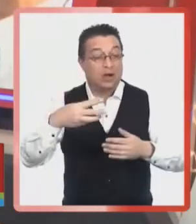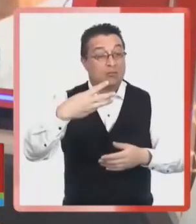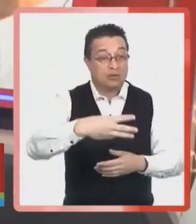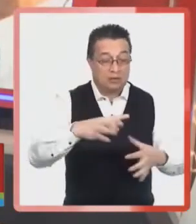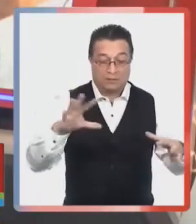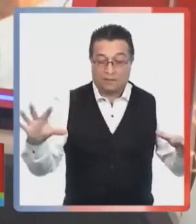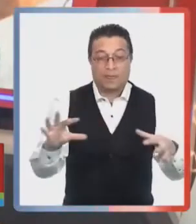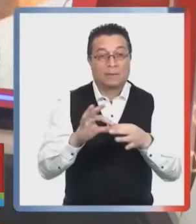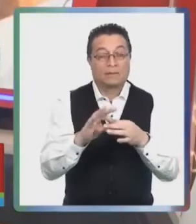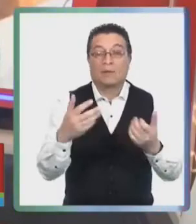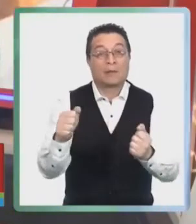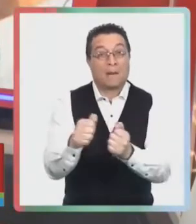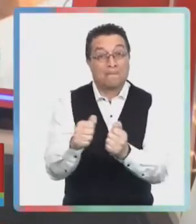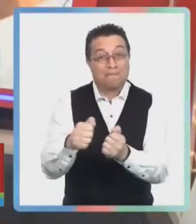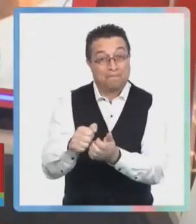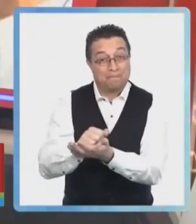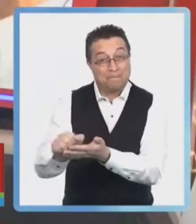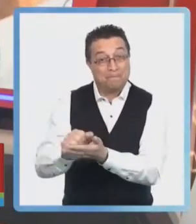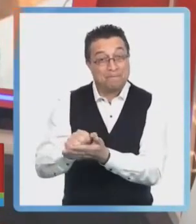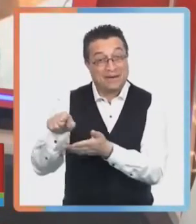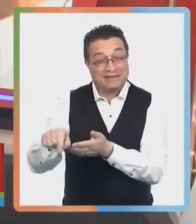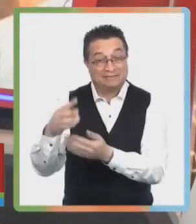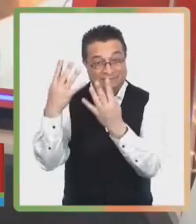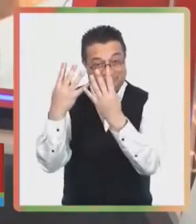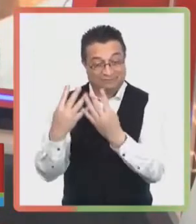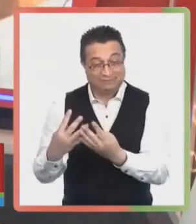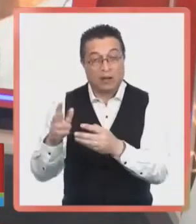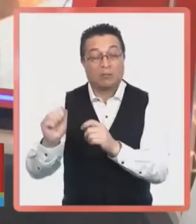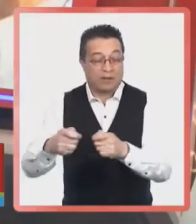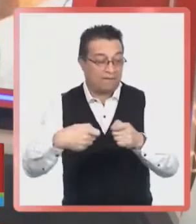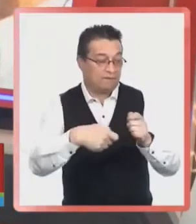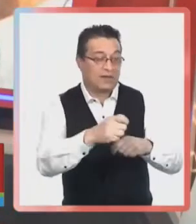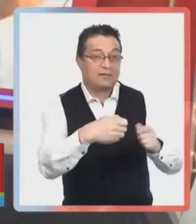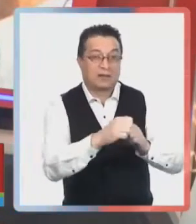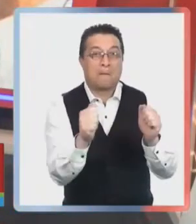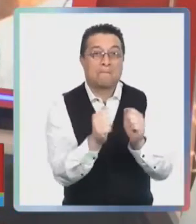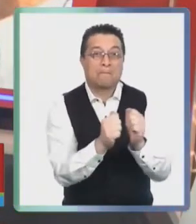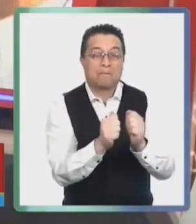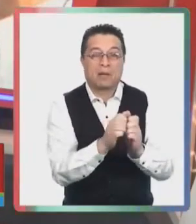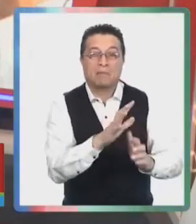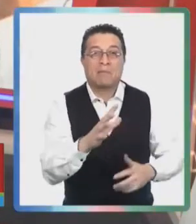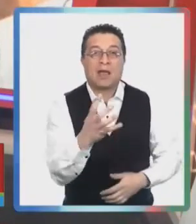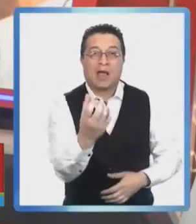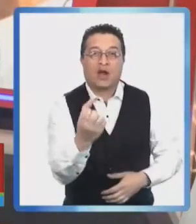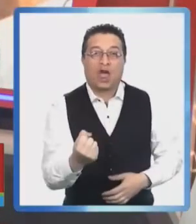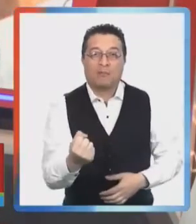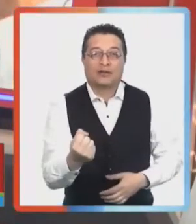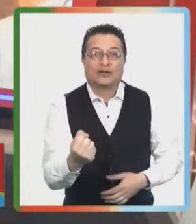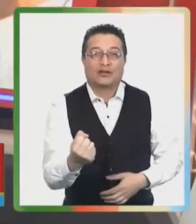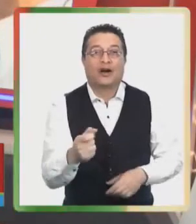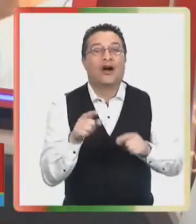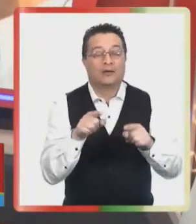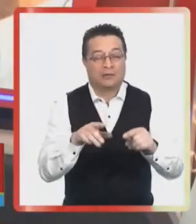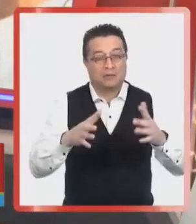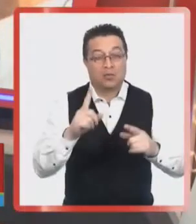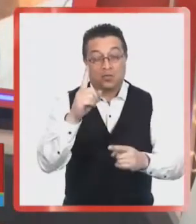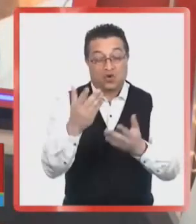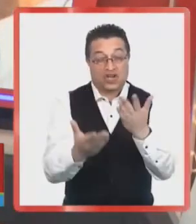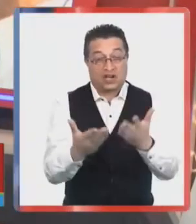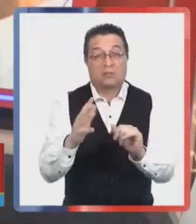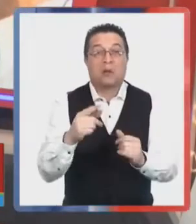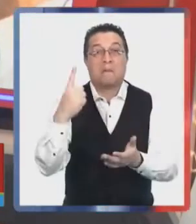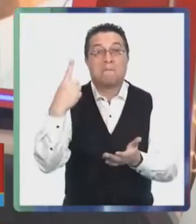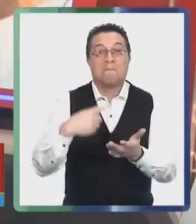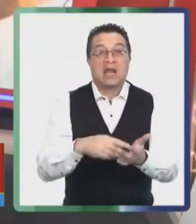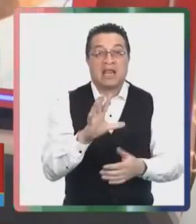municipalidad hicieron una alianza para que la panadería del recinto penitenciario pueda vender pan a un valor más accesible. Aproximadamente